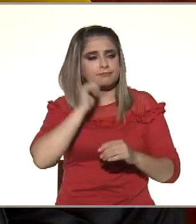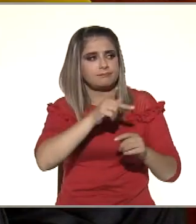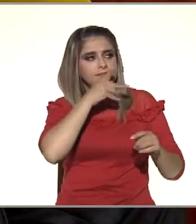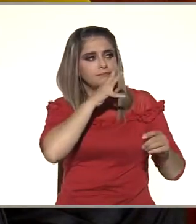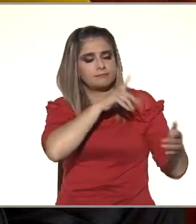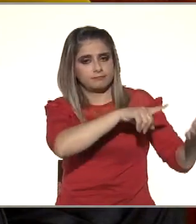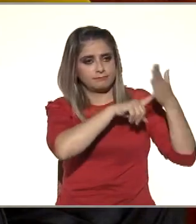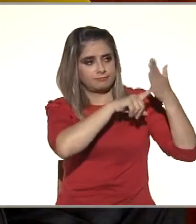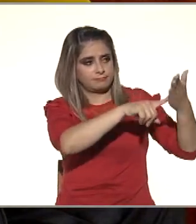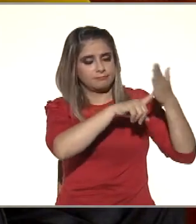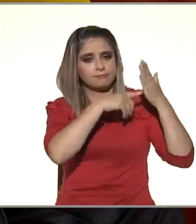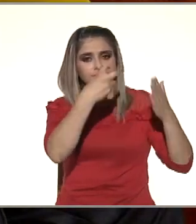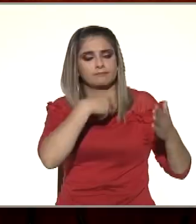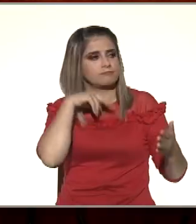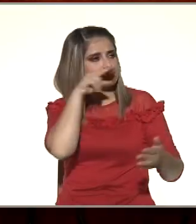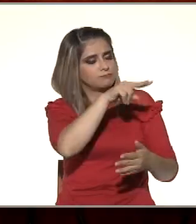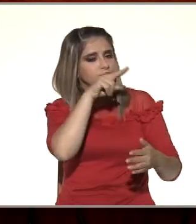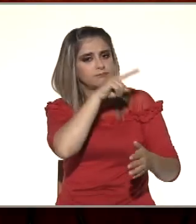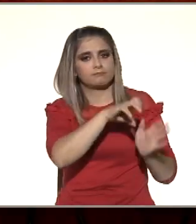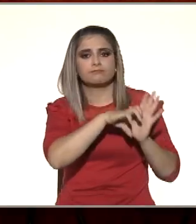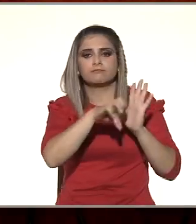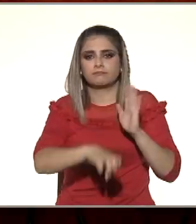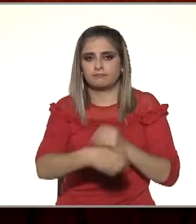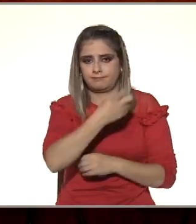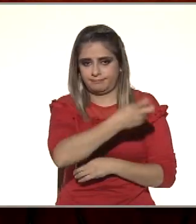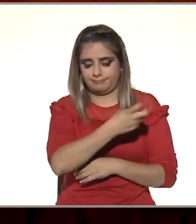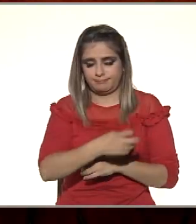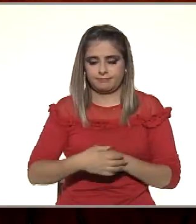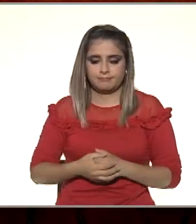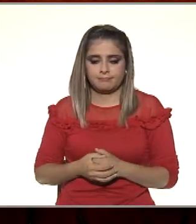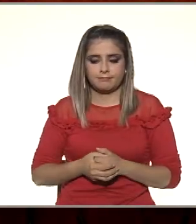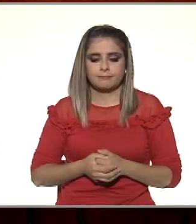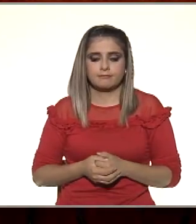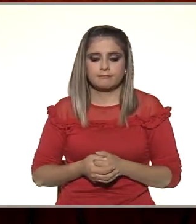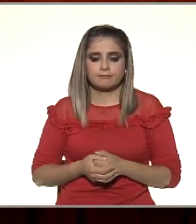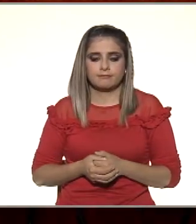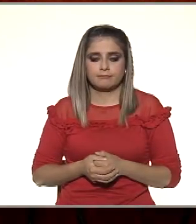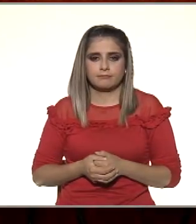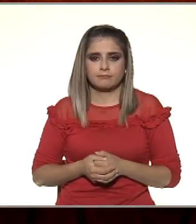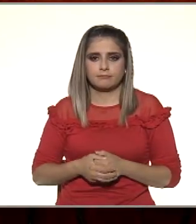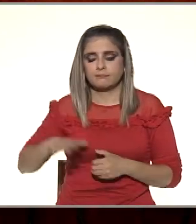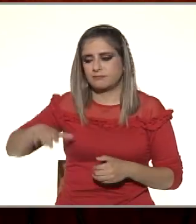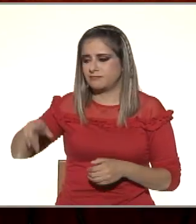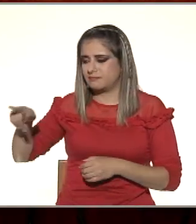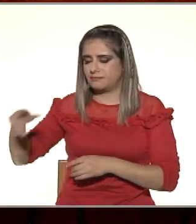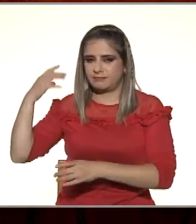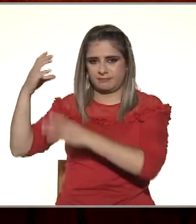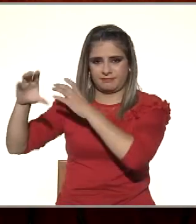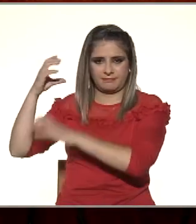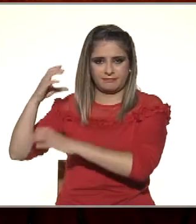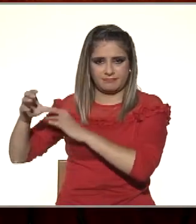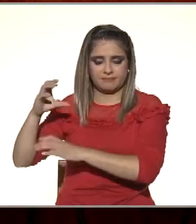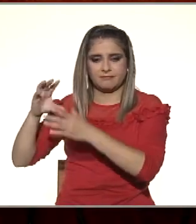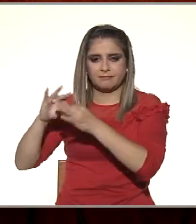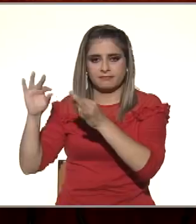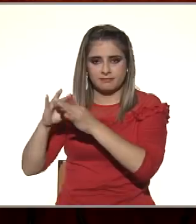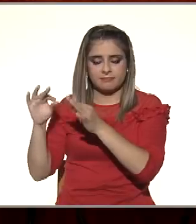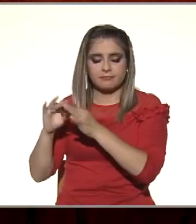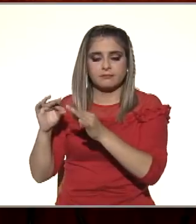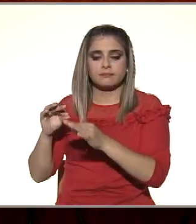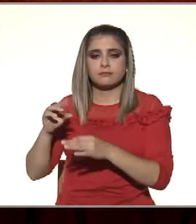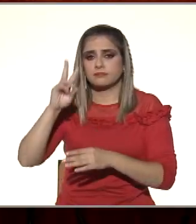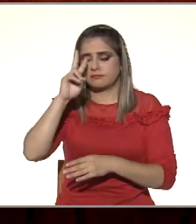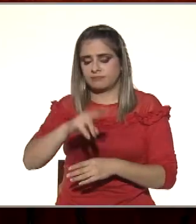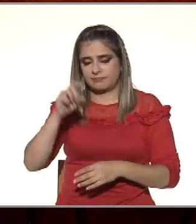padres tuvieron y lo que yo voy a jugarme con mi pareja, ¿no? Por ahí en uno de los testimonios decía, ha sido